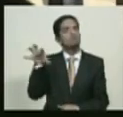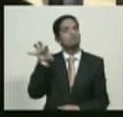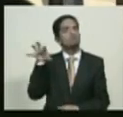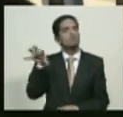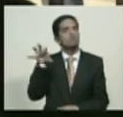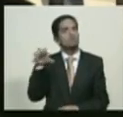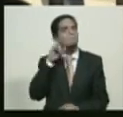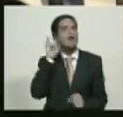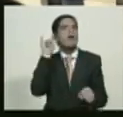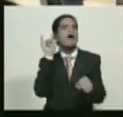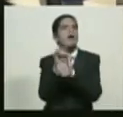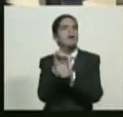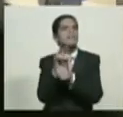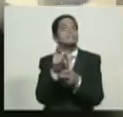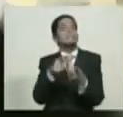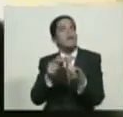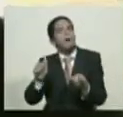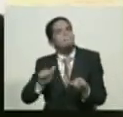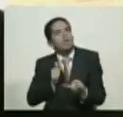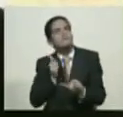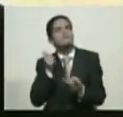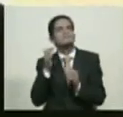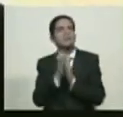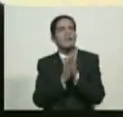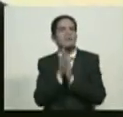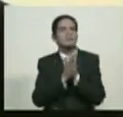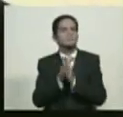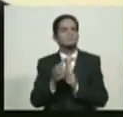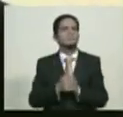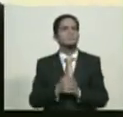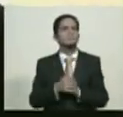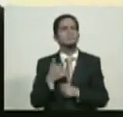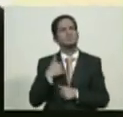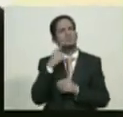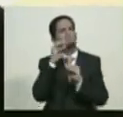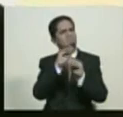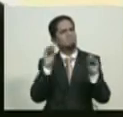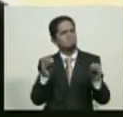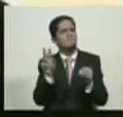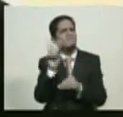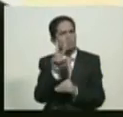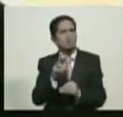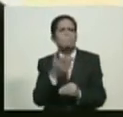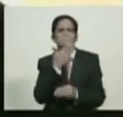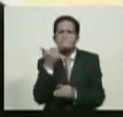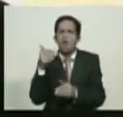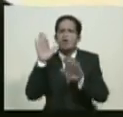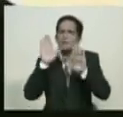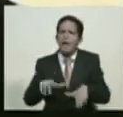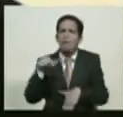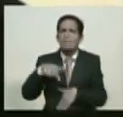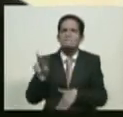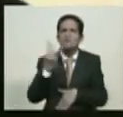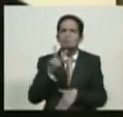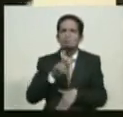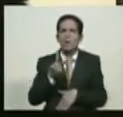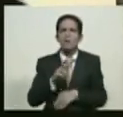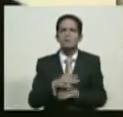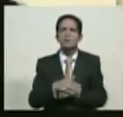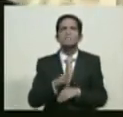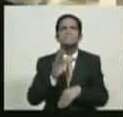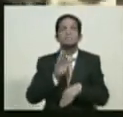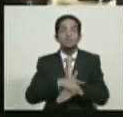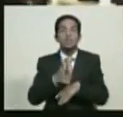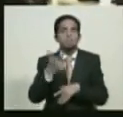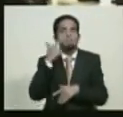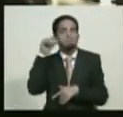país y para aprovecharse de esa situación. Yo les digo a los venezolanos que nos quedemos aquí en Venezuela y que luchemos por Venezuela, porque tenemos un